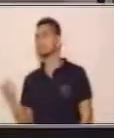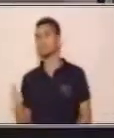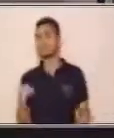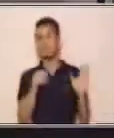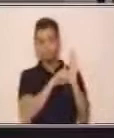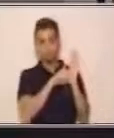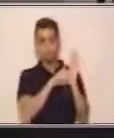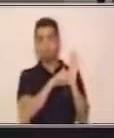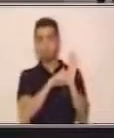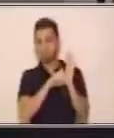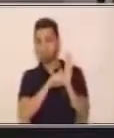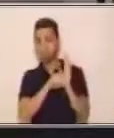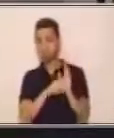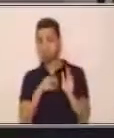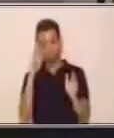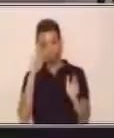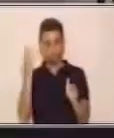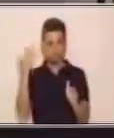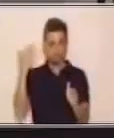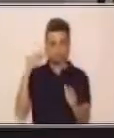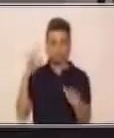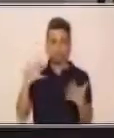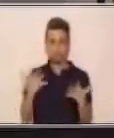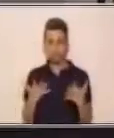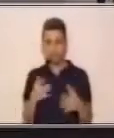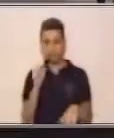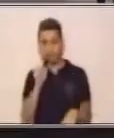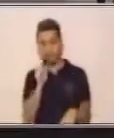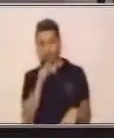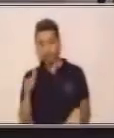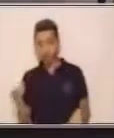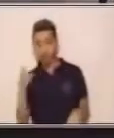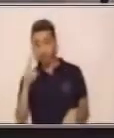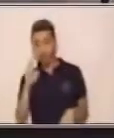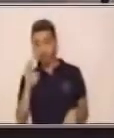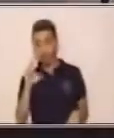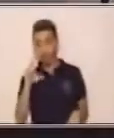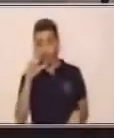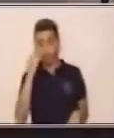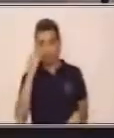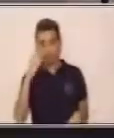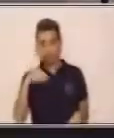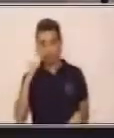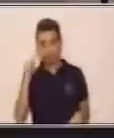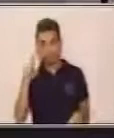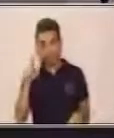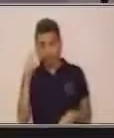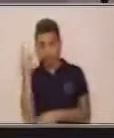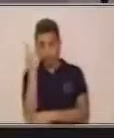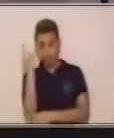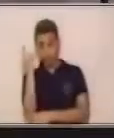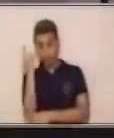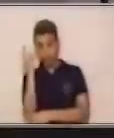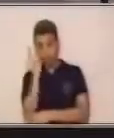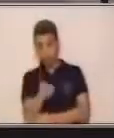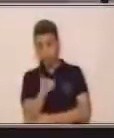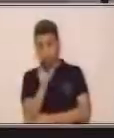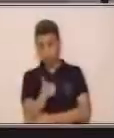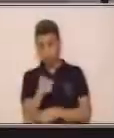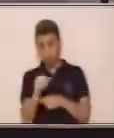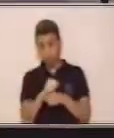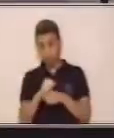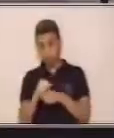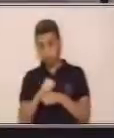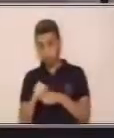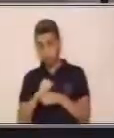algunos recordatorios en cuanto a la parte decimal. Es muy importante que siempre estemos practicando y